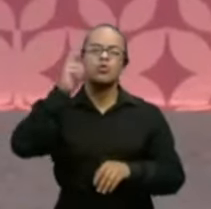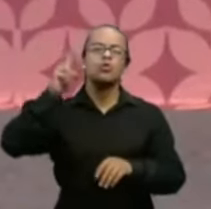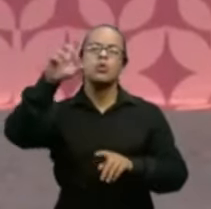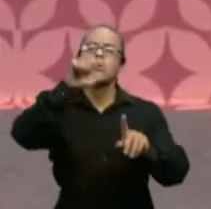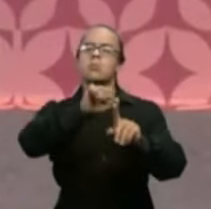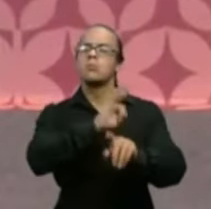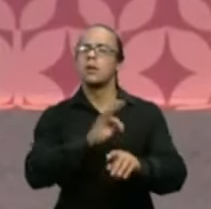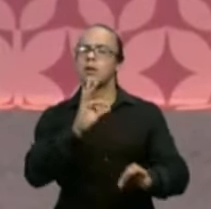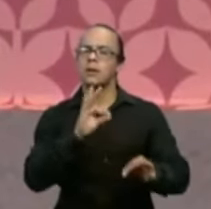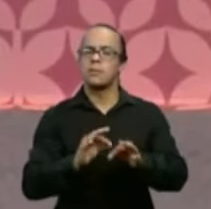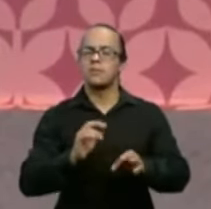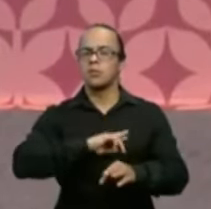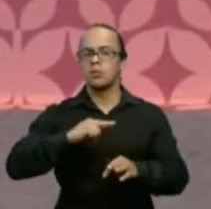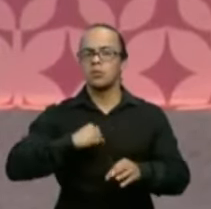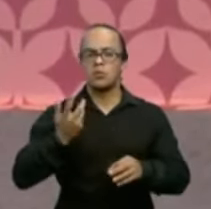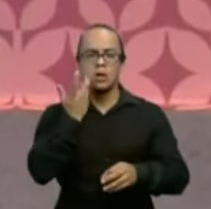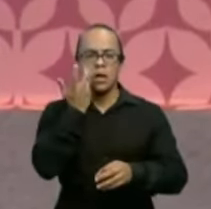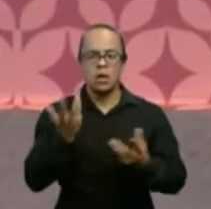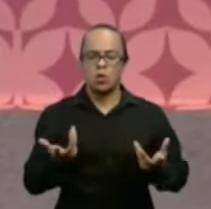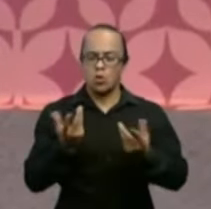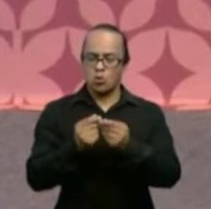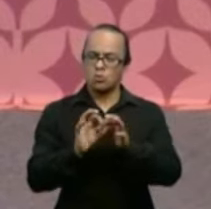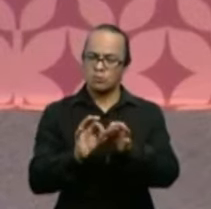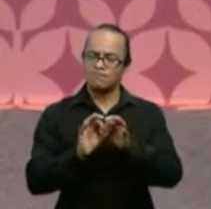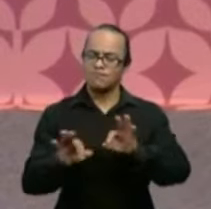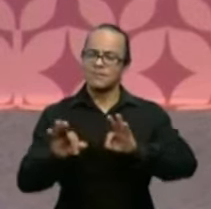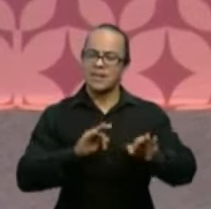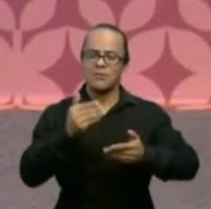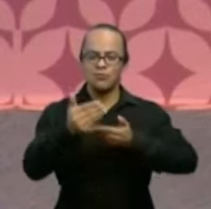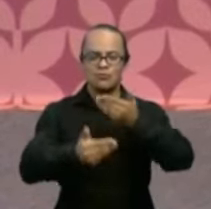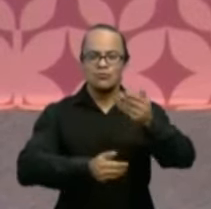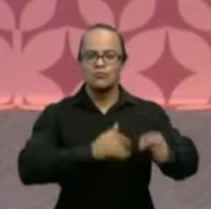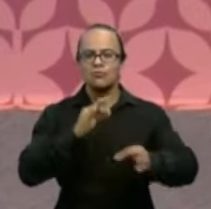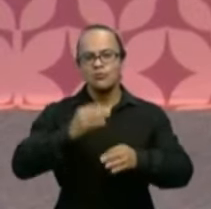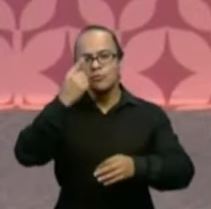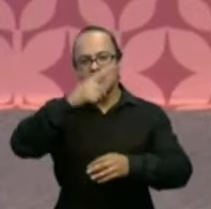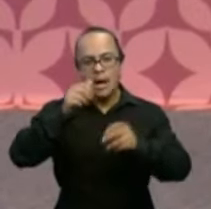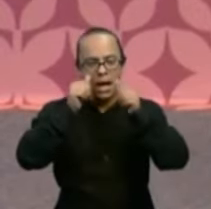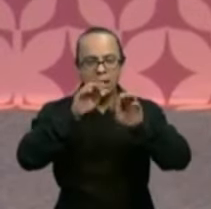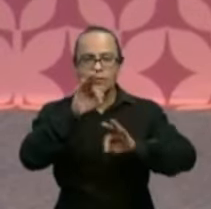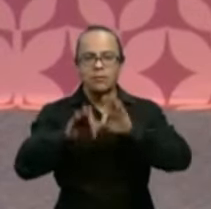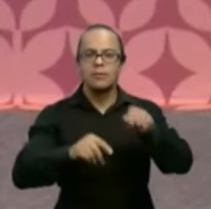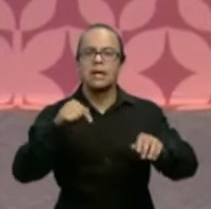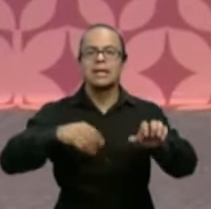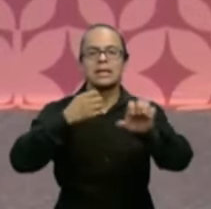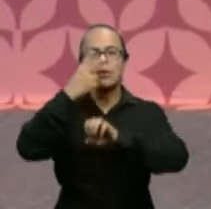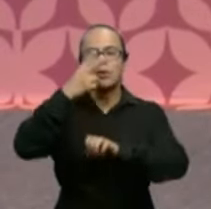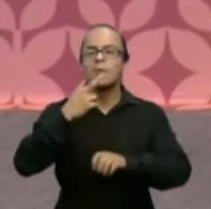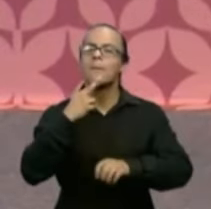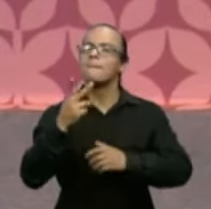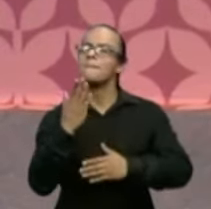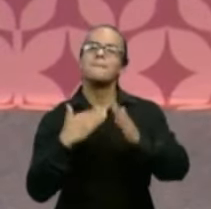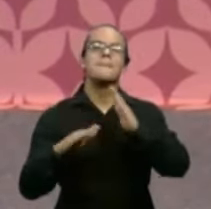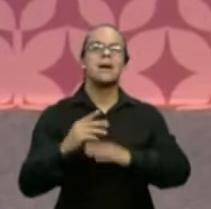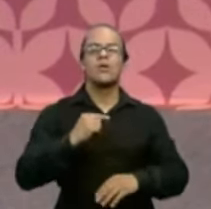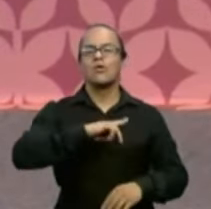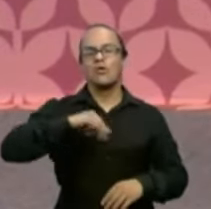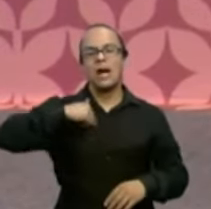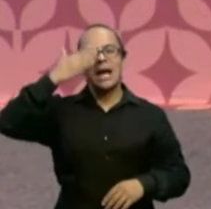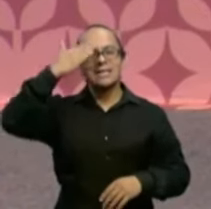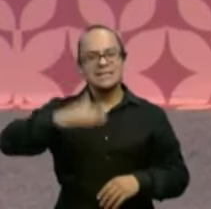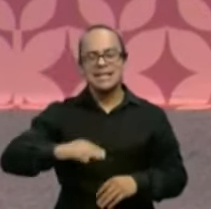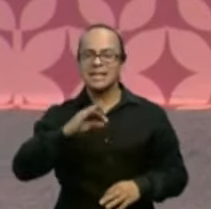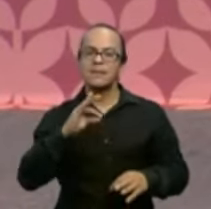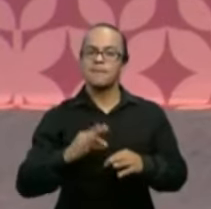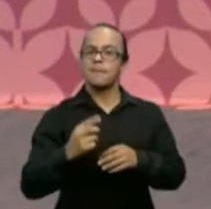Tengo el empeño de trabajar arduamente junto con todos ustedes para ofrecer un mejor estado y les puedo asegurar que